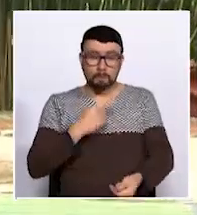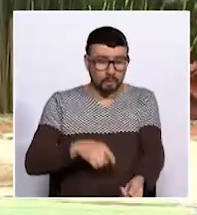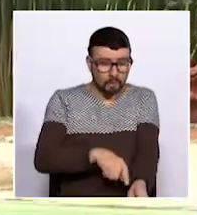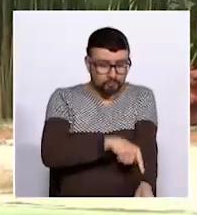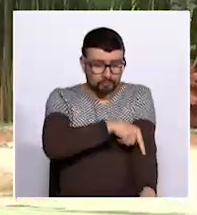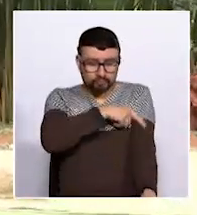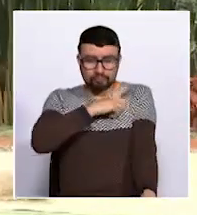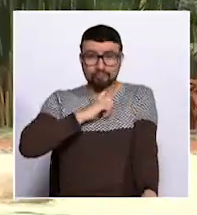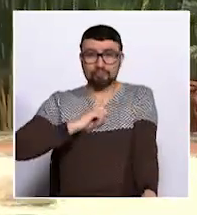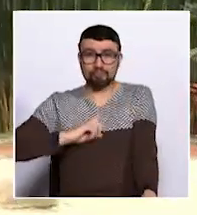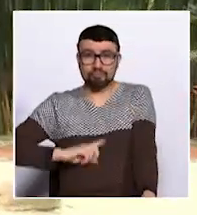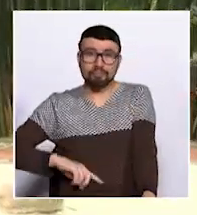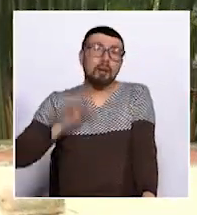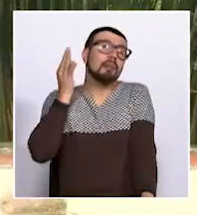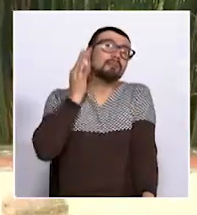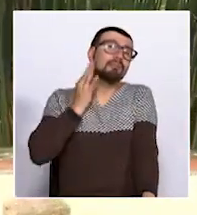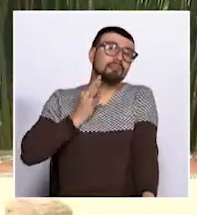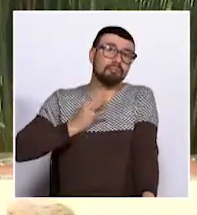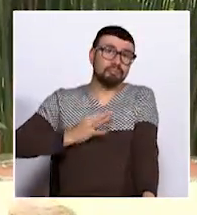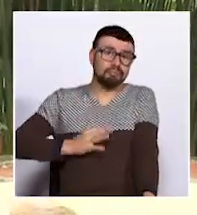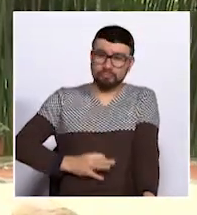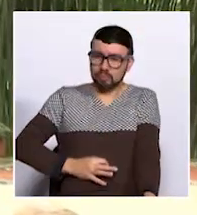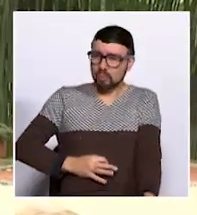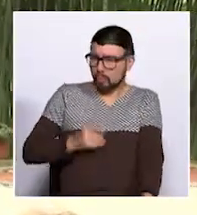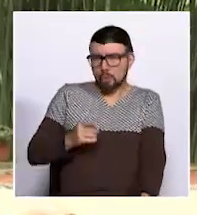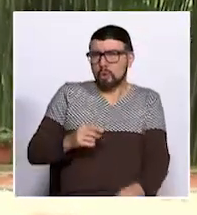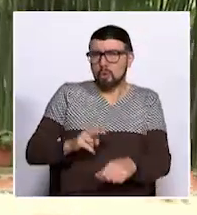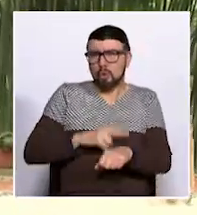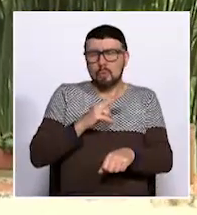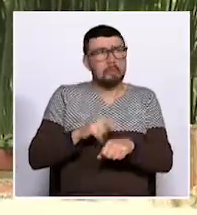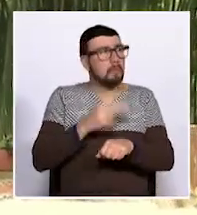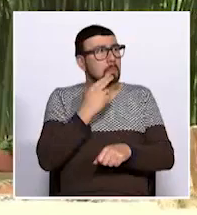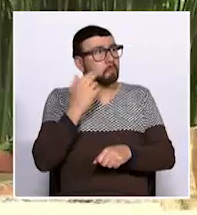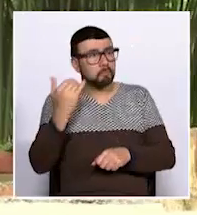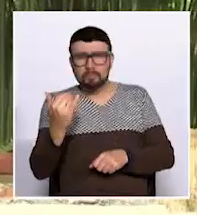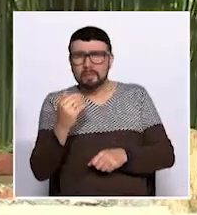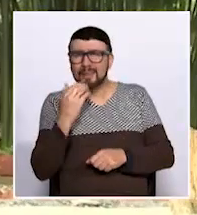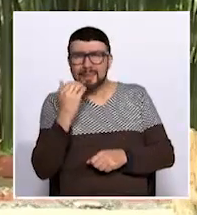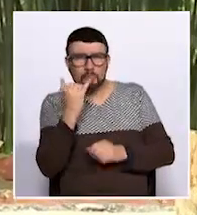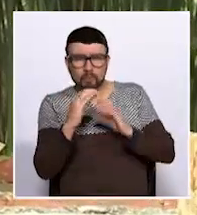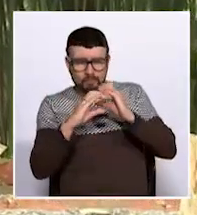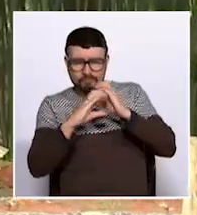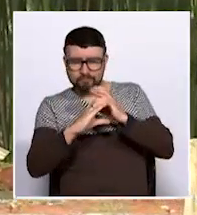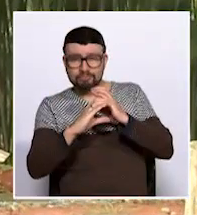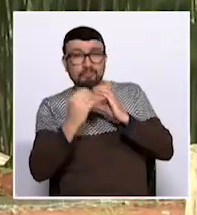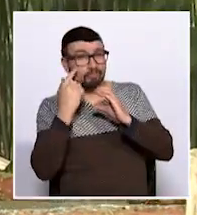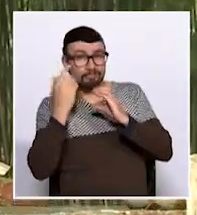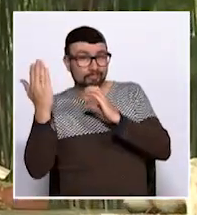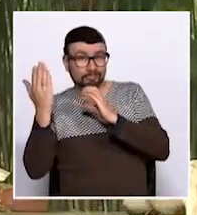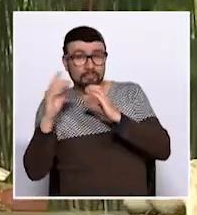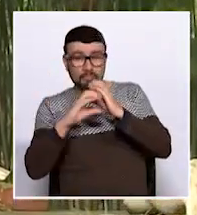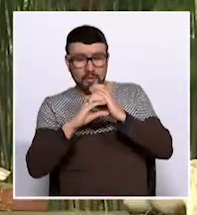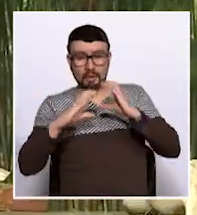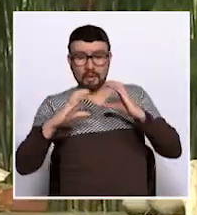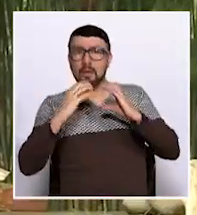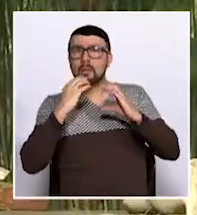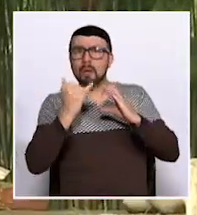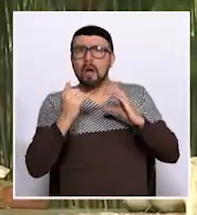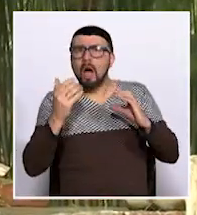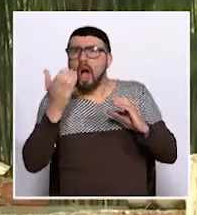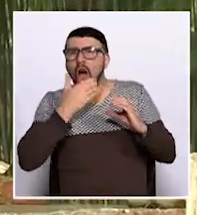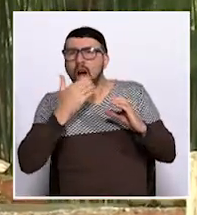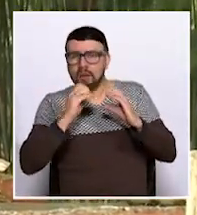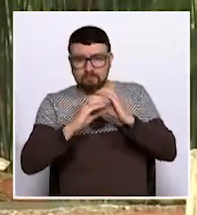arterias tienen un tamaño normal, digamos que de este tamaño, es un ejemplo. Cuando hay calor, hace esto,